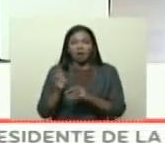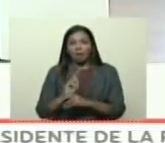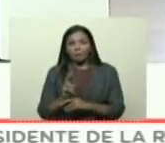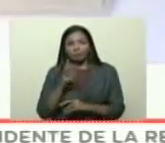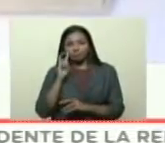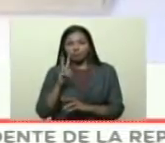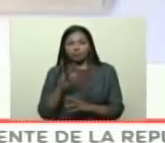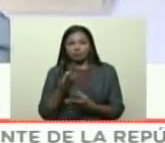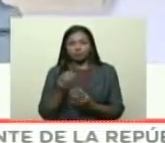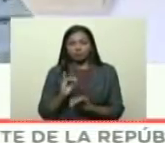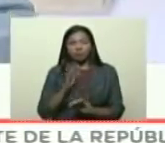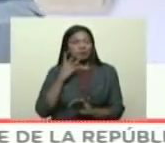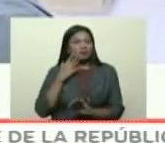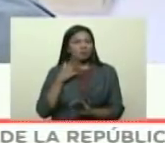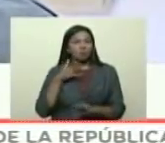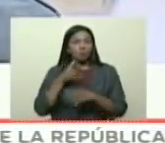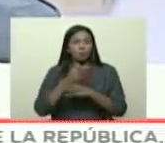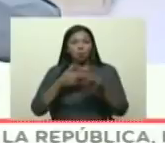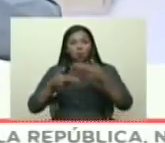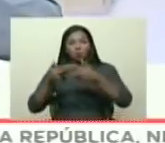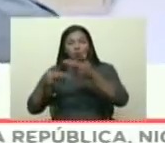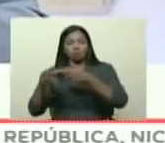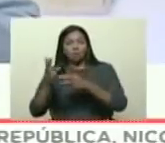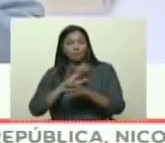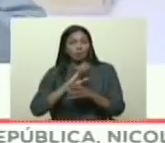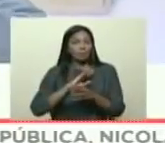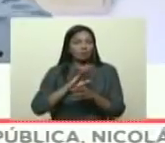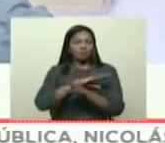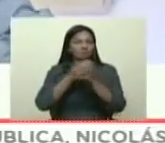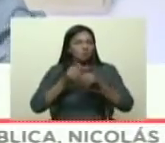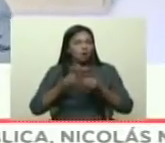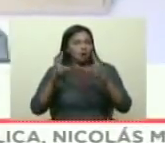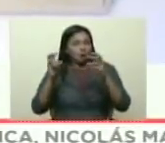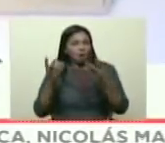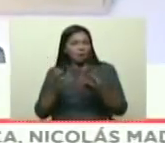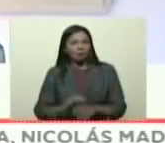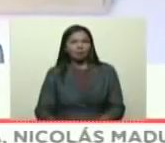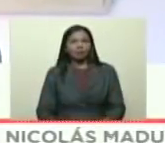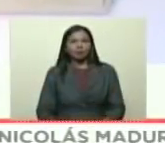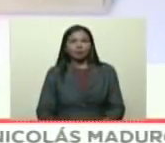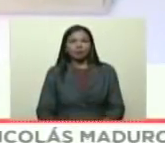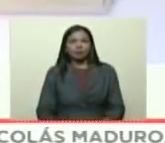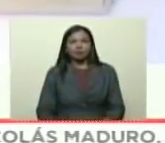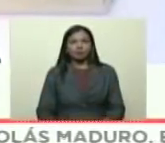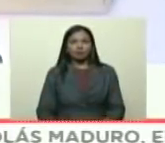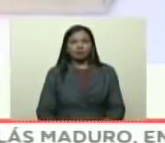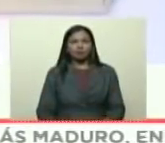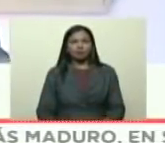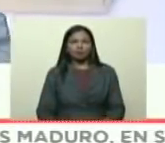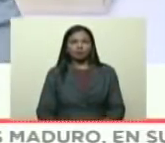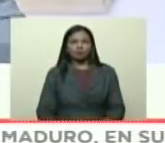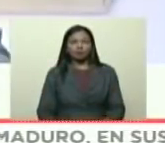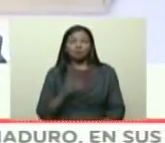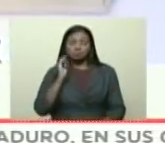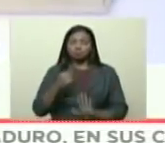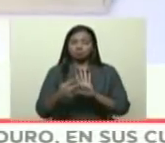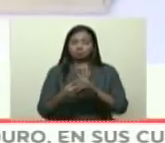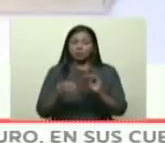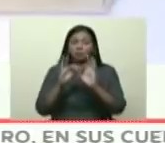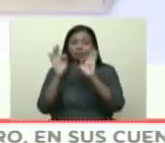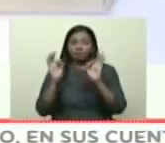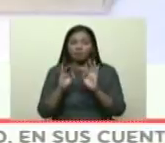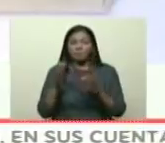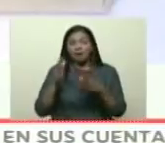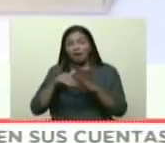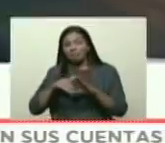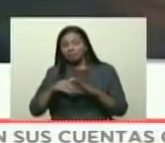expresión. Vamos construyendo una fuerza nueva, Ernesto. En su expresión, en su manera de hablar, en su